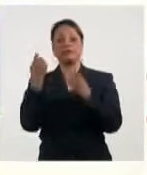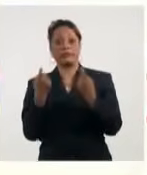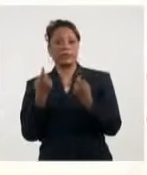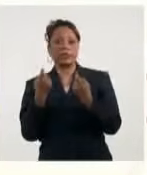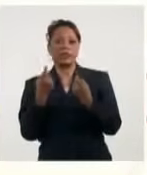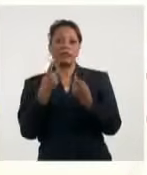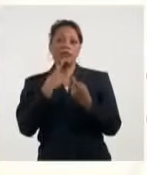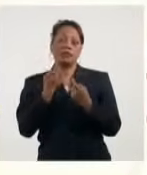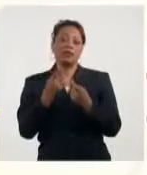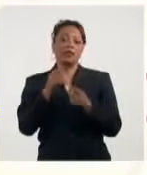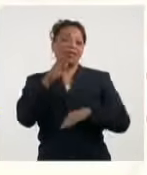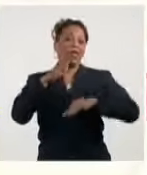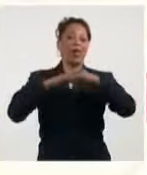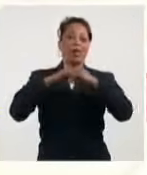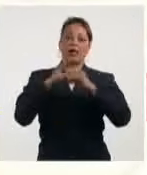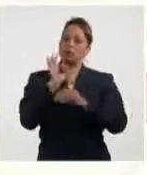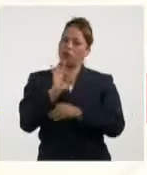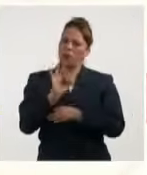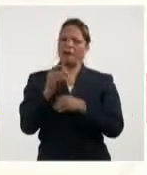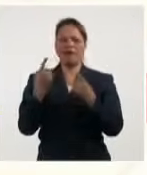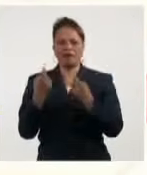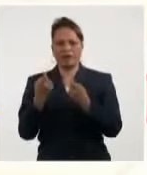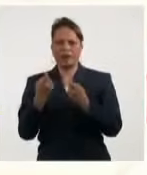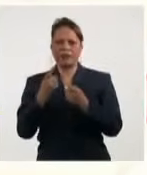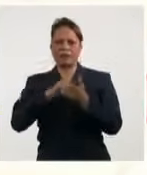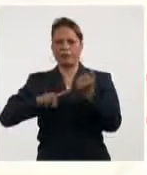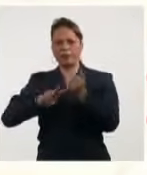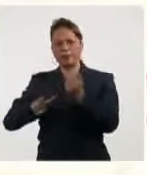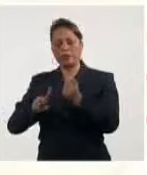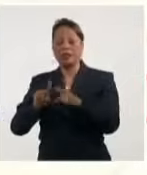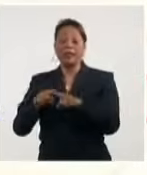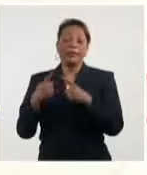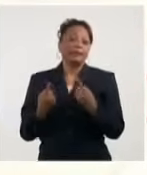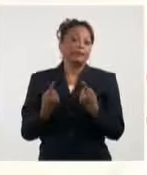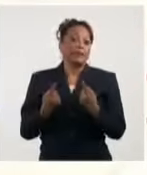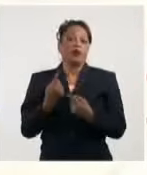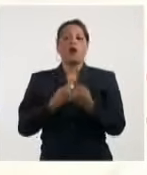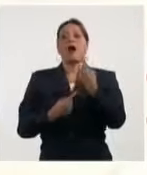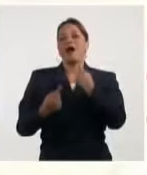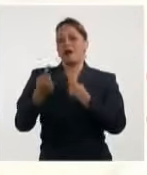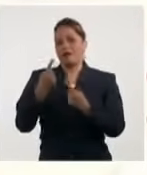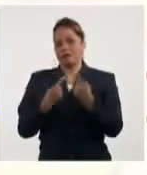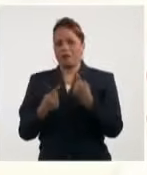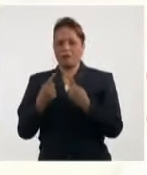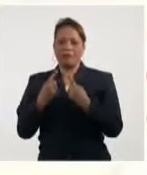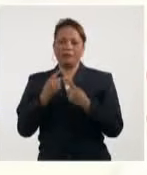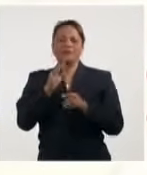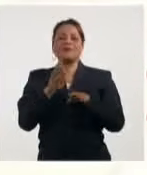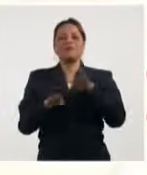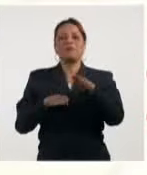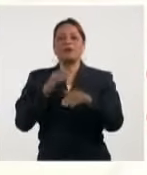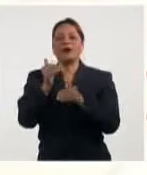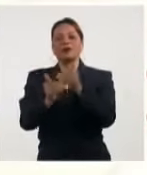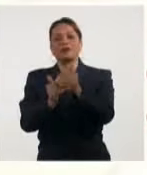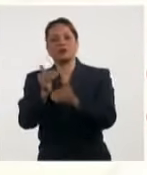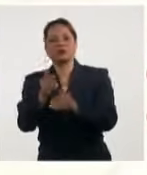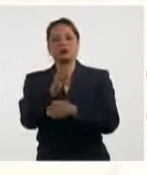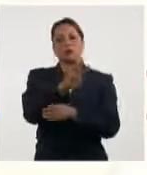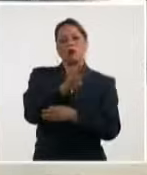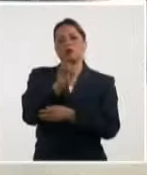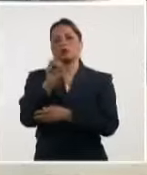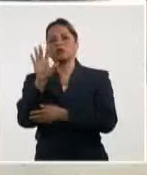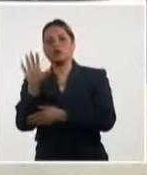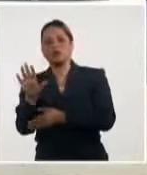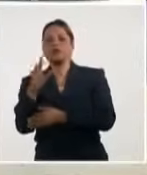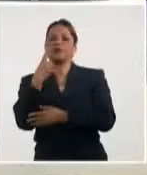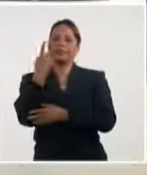no las cubren, no cubren las necesidades que tienen las provincias, pero es un paso de avance, son entre 4 y 5 ambulancias para